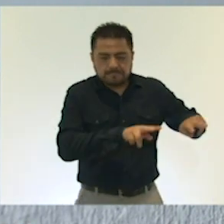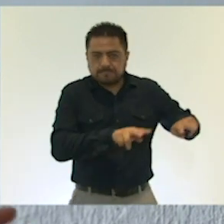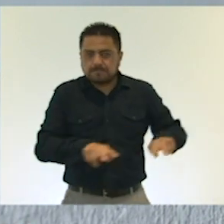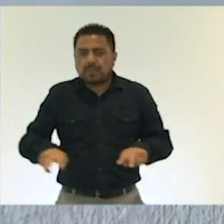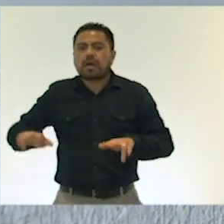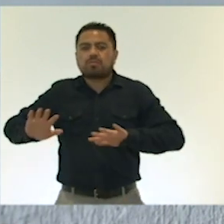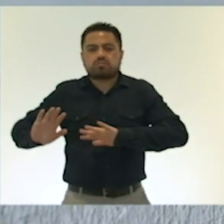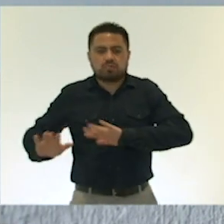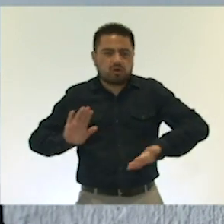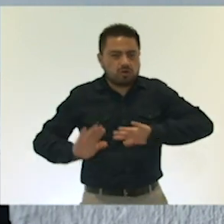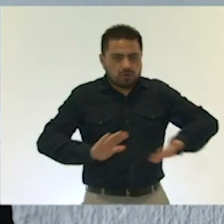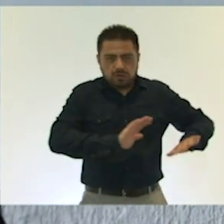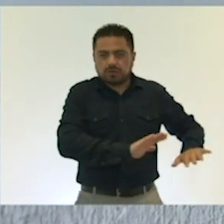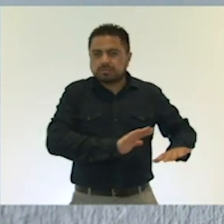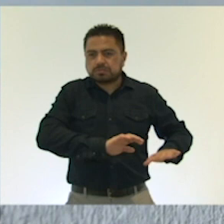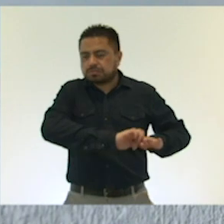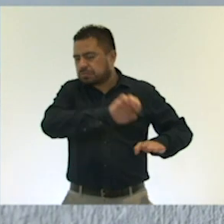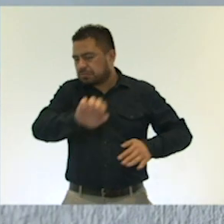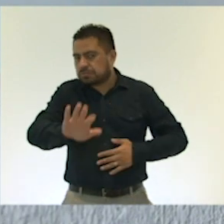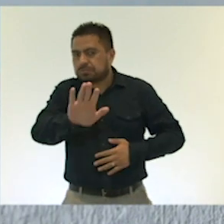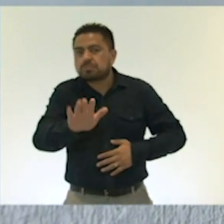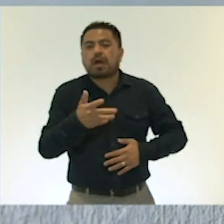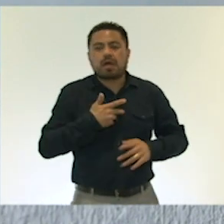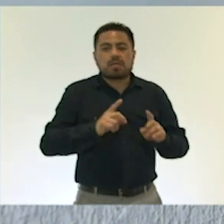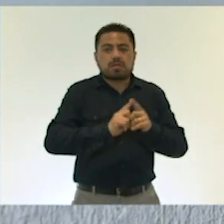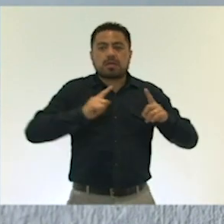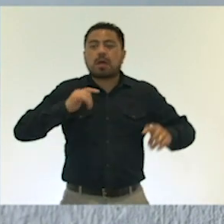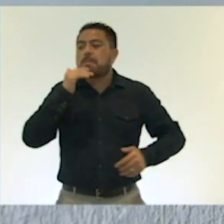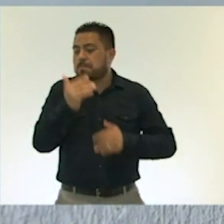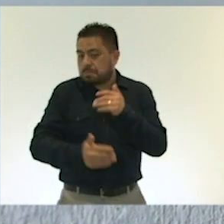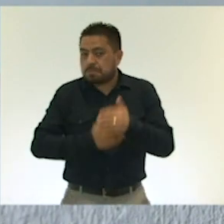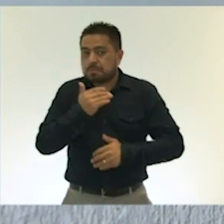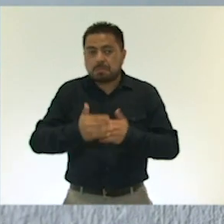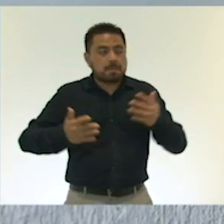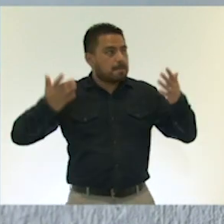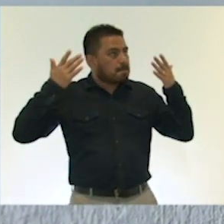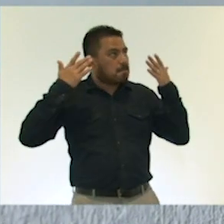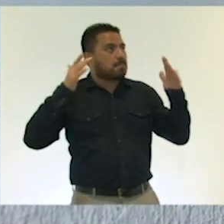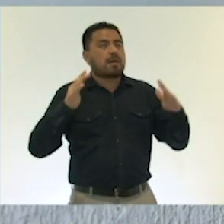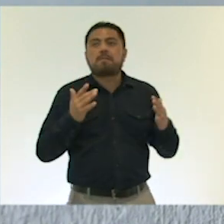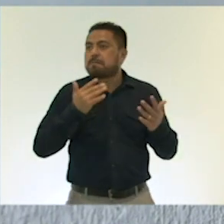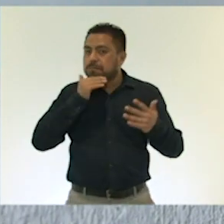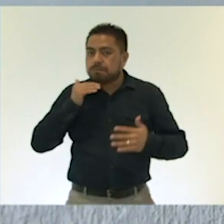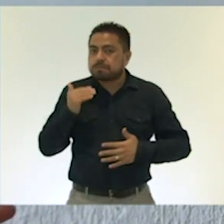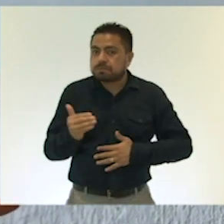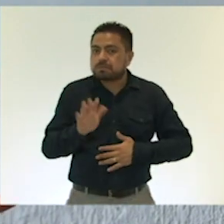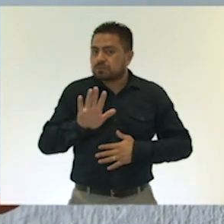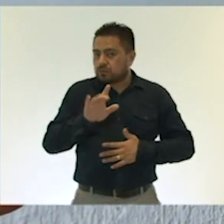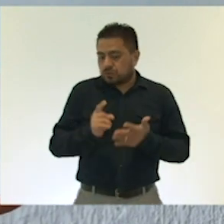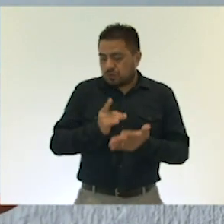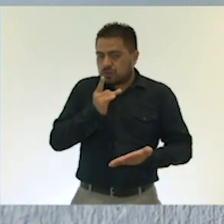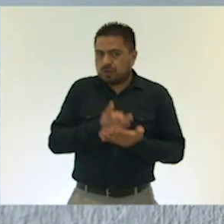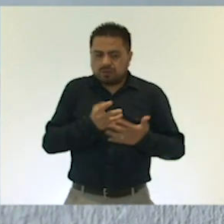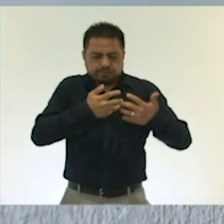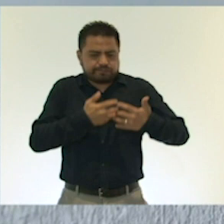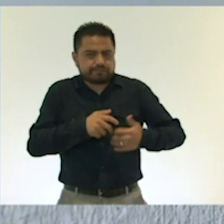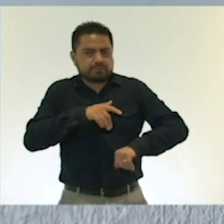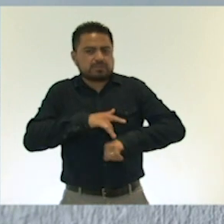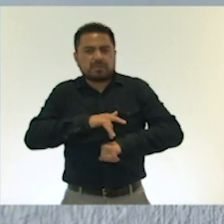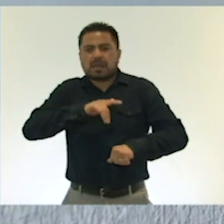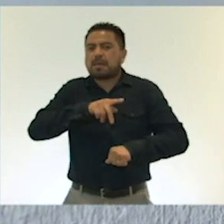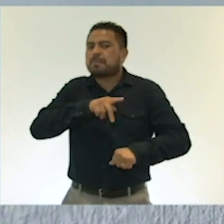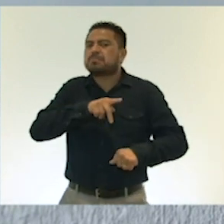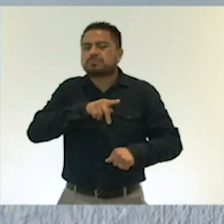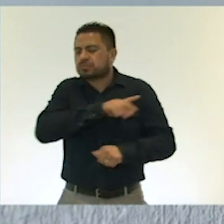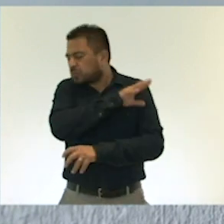el bombo, por ejemplo. Y bueno, ha tenido un desarrollo bastante amplio, y no solo en la producción orquestal, en todas